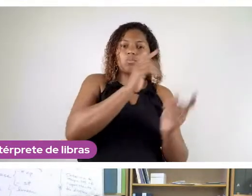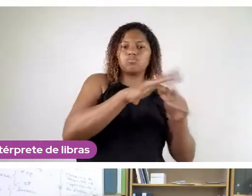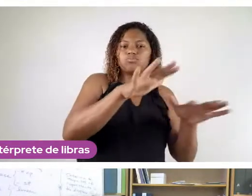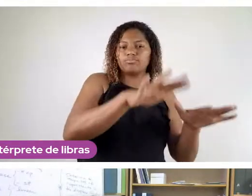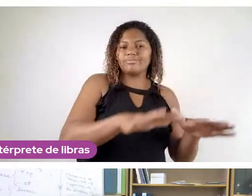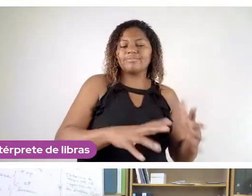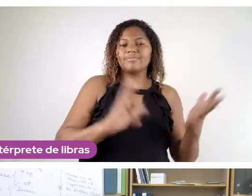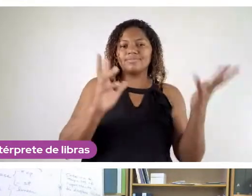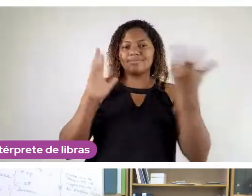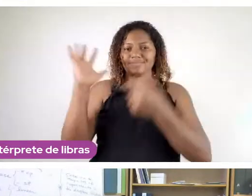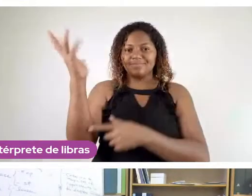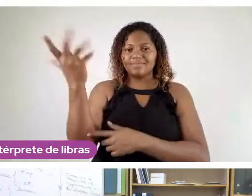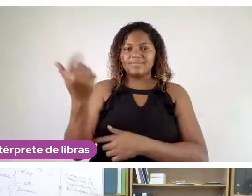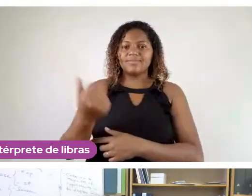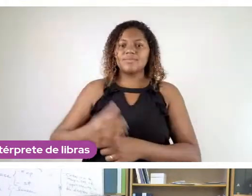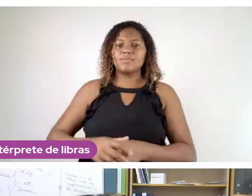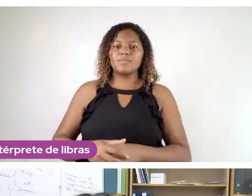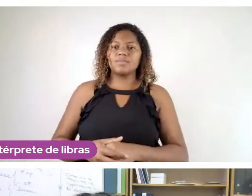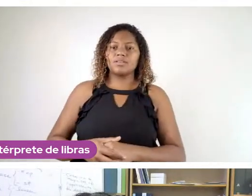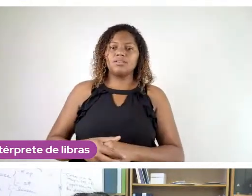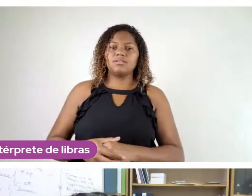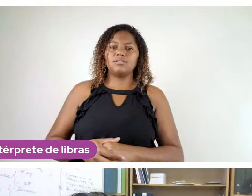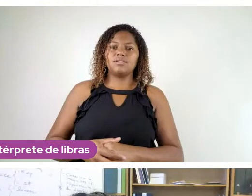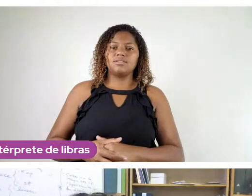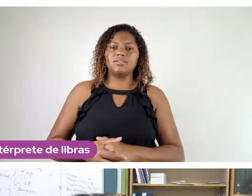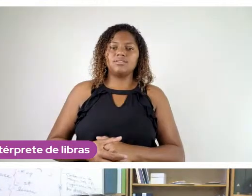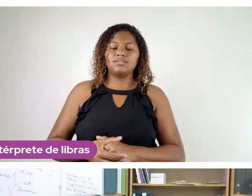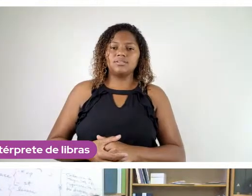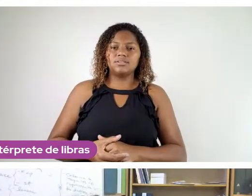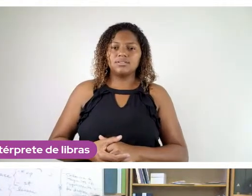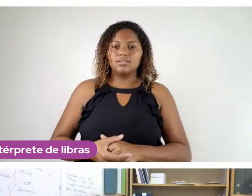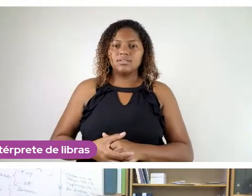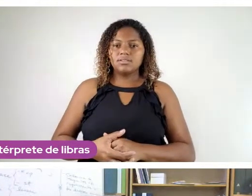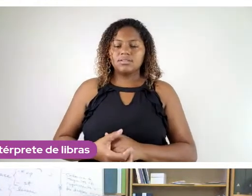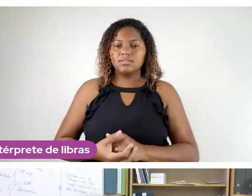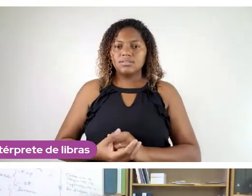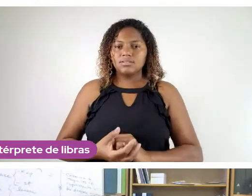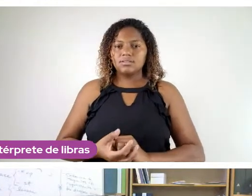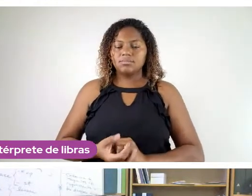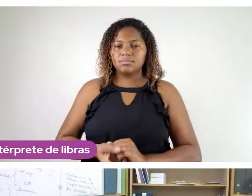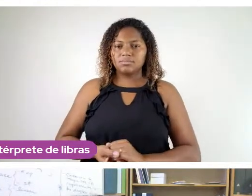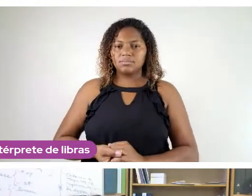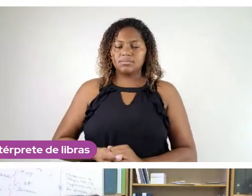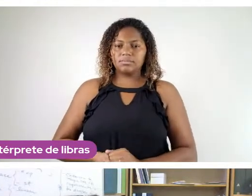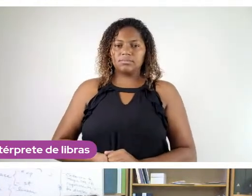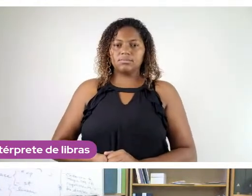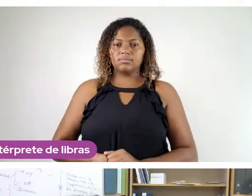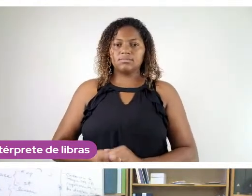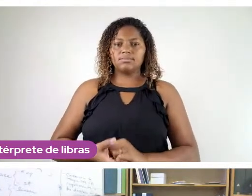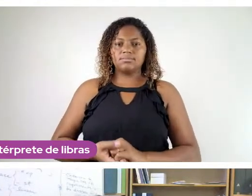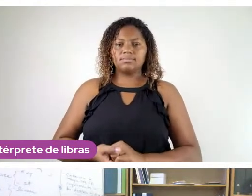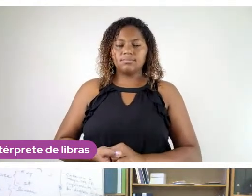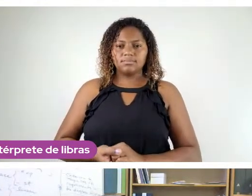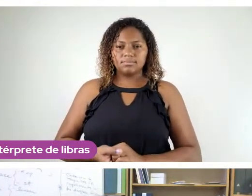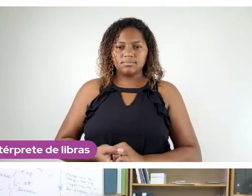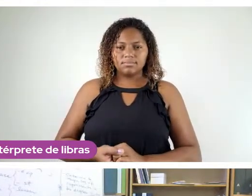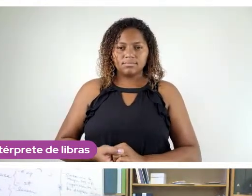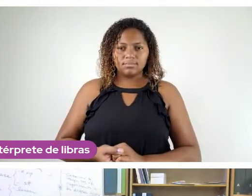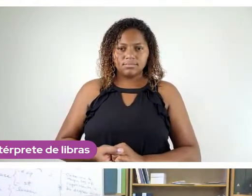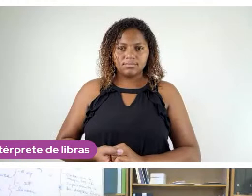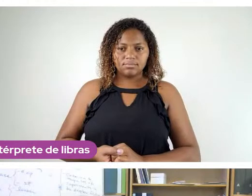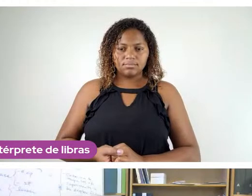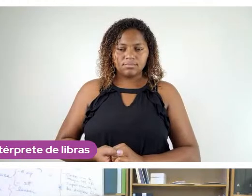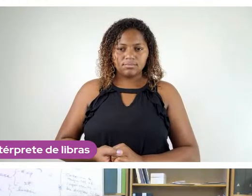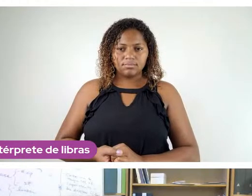una pesca artesanal sostenible, evitar la industrial. Se generan, como hablaba antes, más ingresos, se distribuyen a